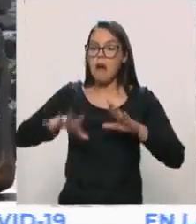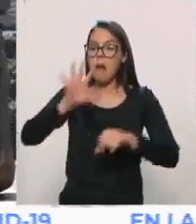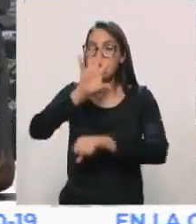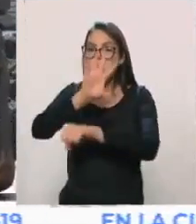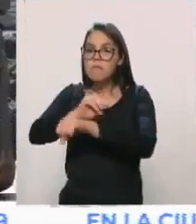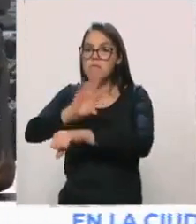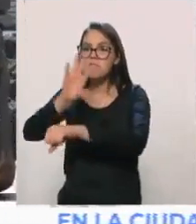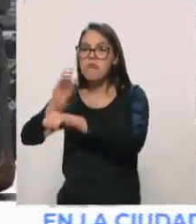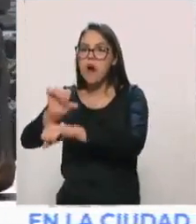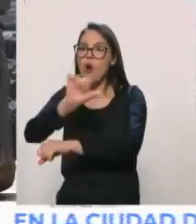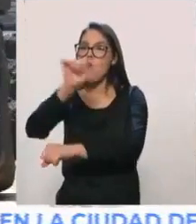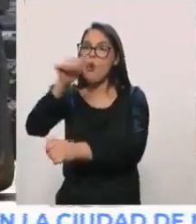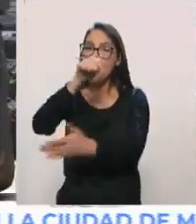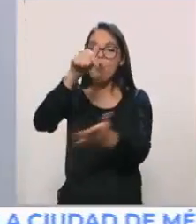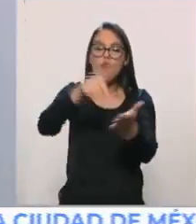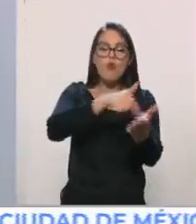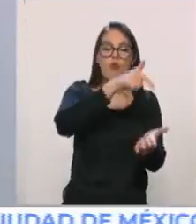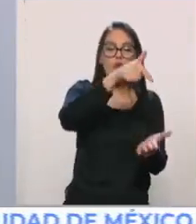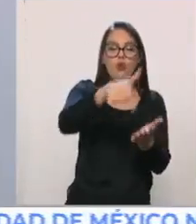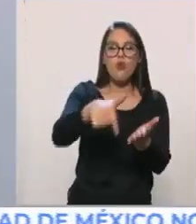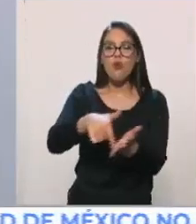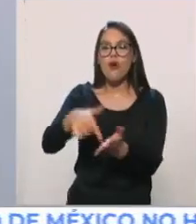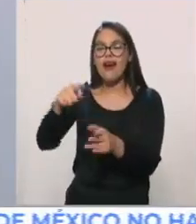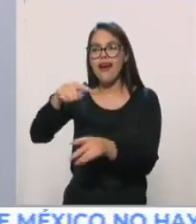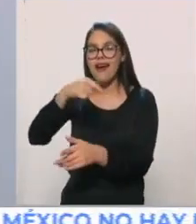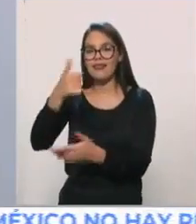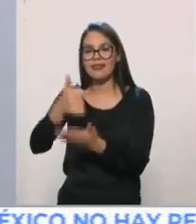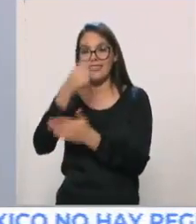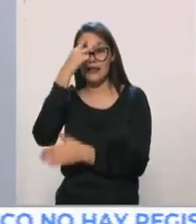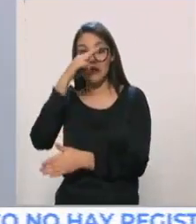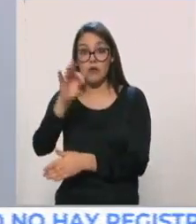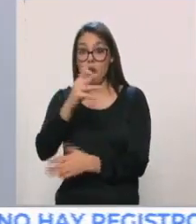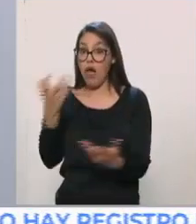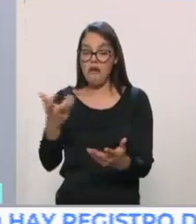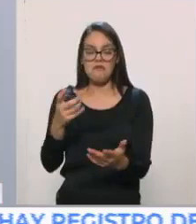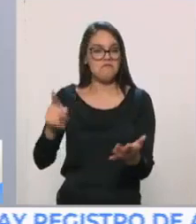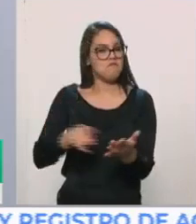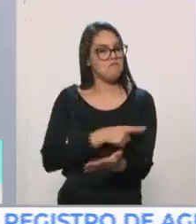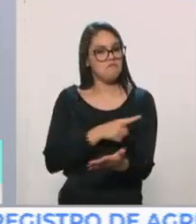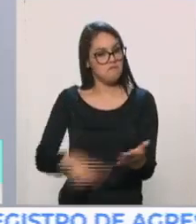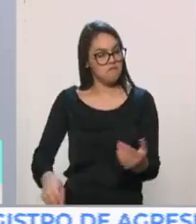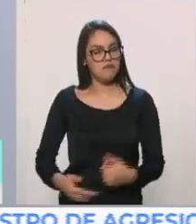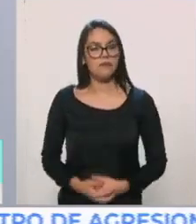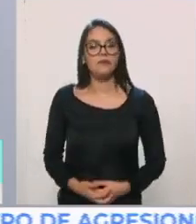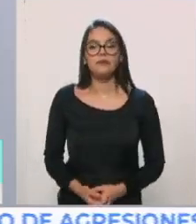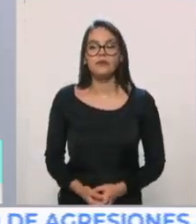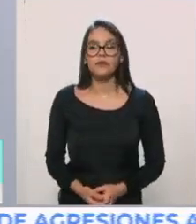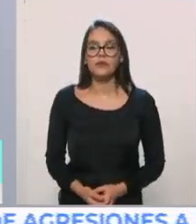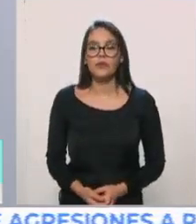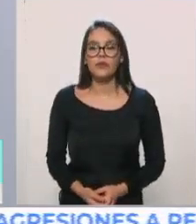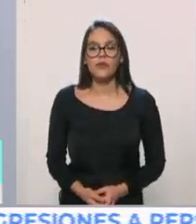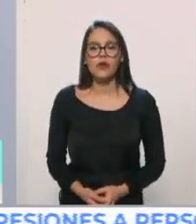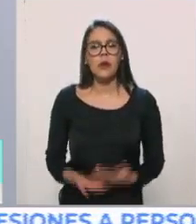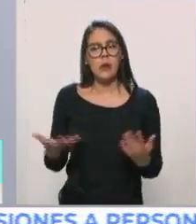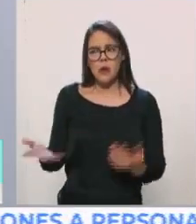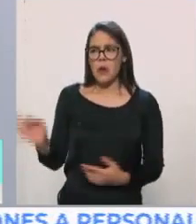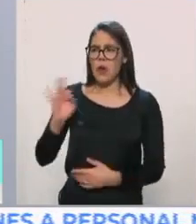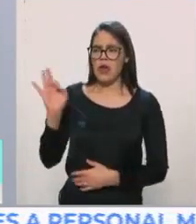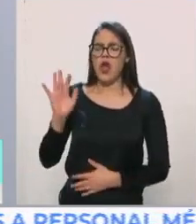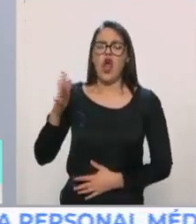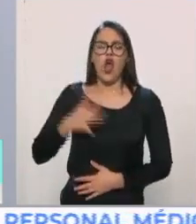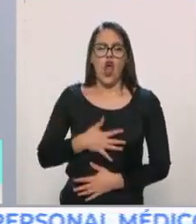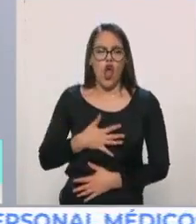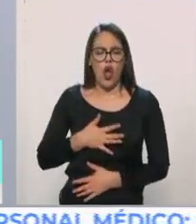establecer puntos de venta en la capital. Si es una gran empresa que tiene posibilidades de pagarle a su